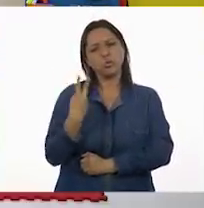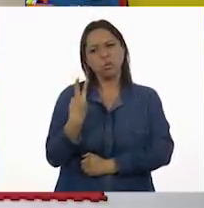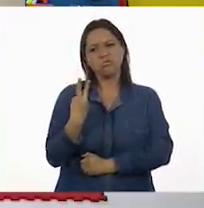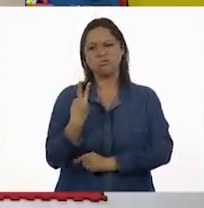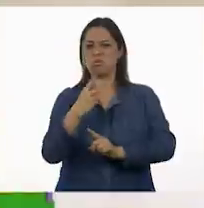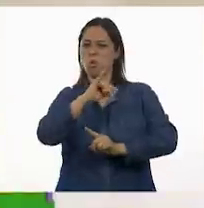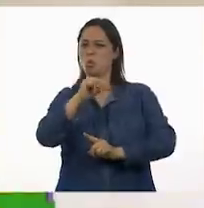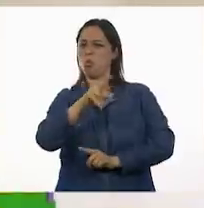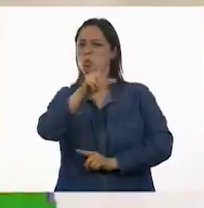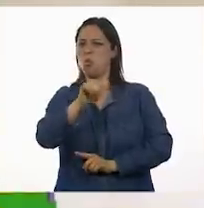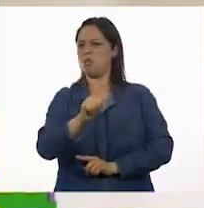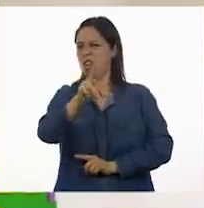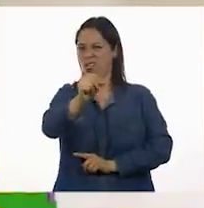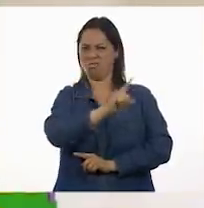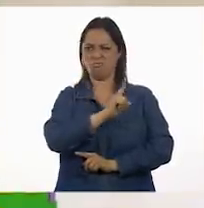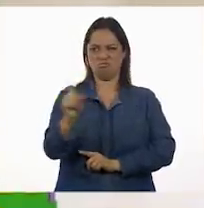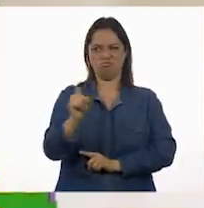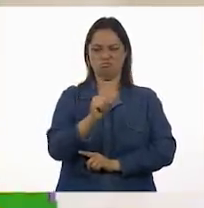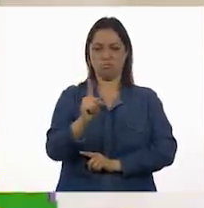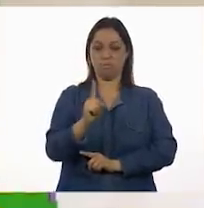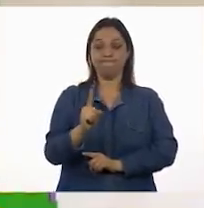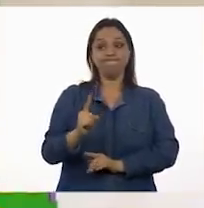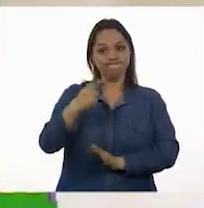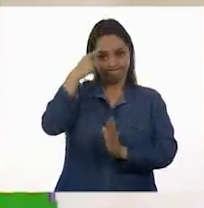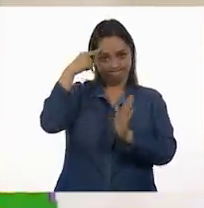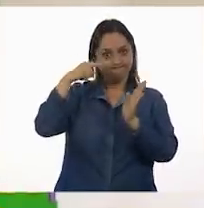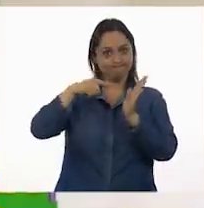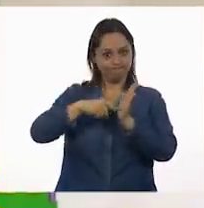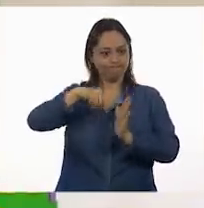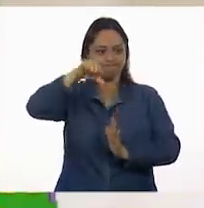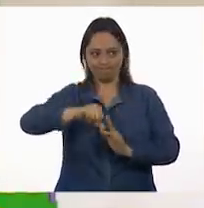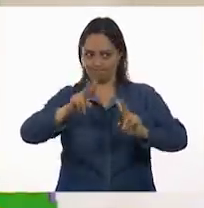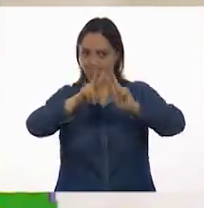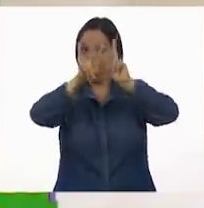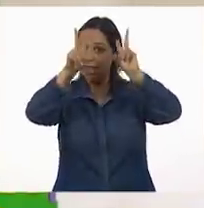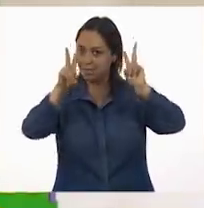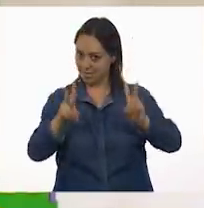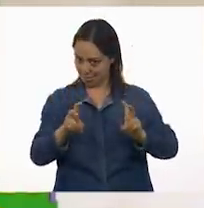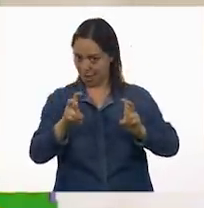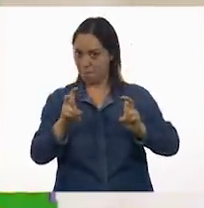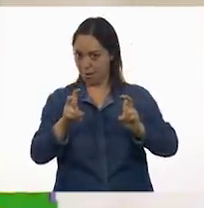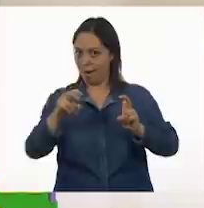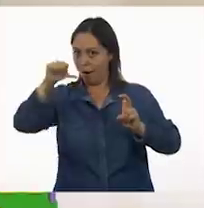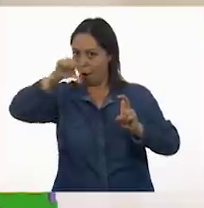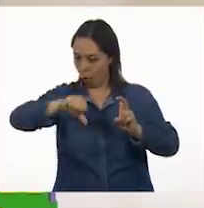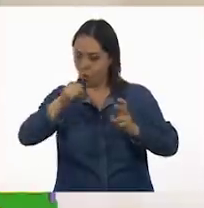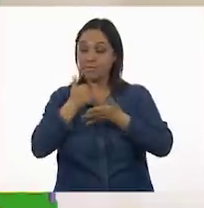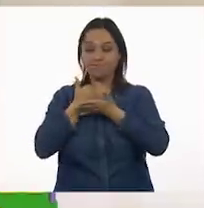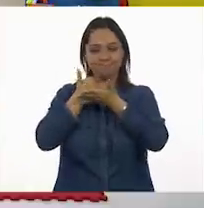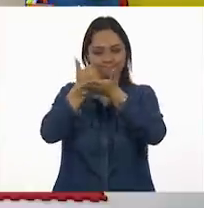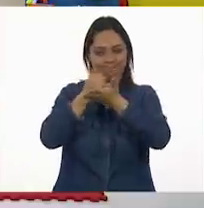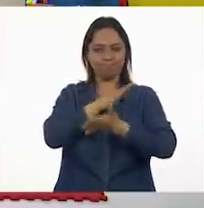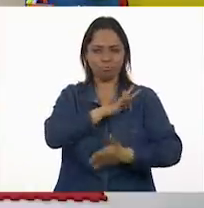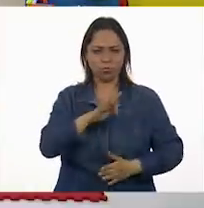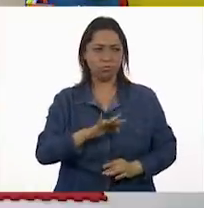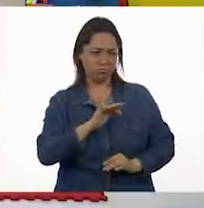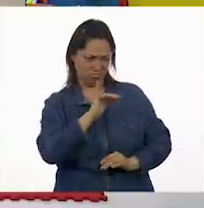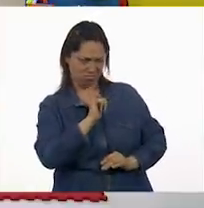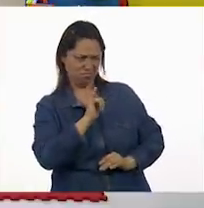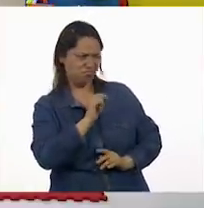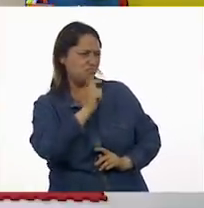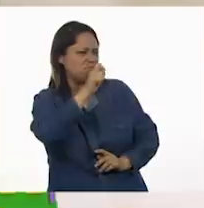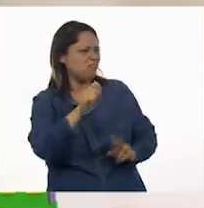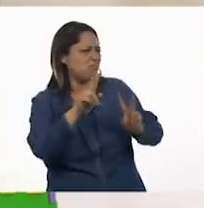Julia. Pues creo que el tema que tengo preparado para hoy te puede ayudar mucho. ¿Sí? ¿De qué